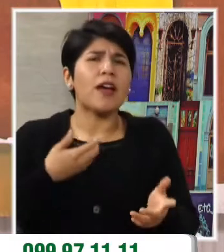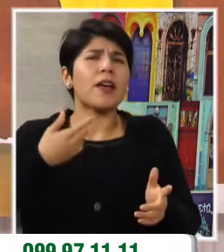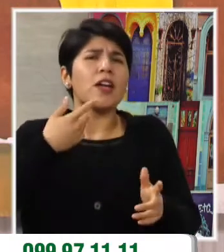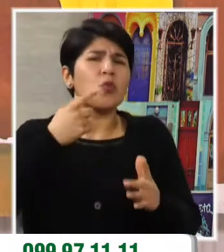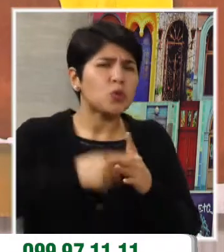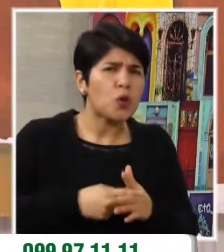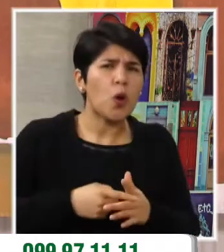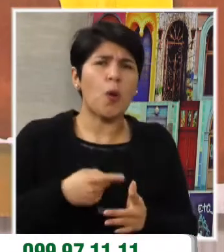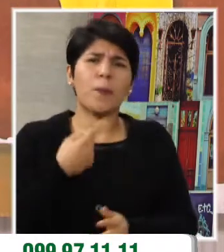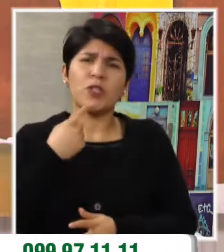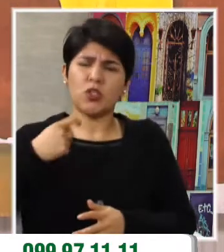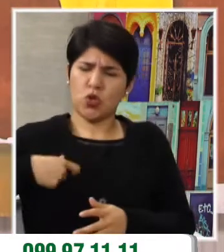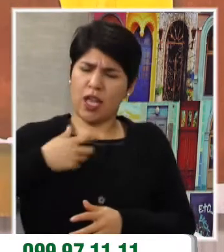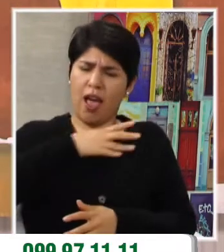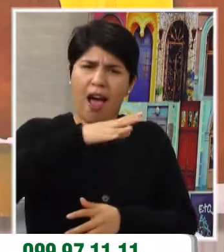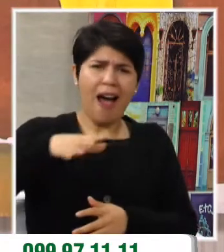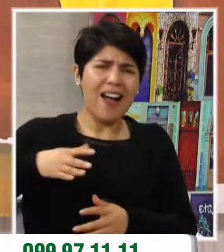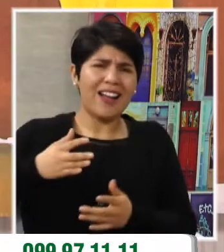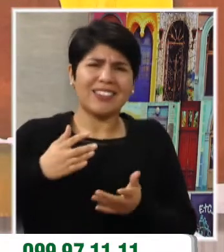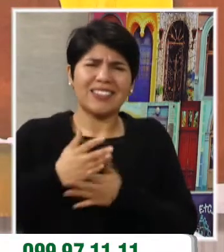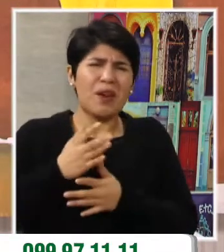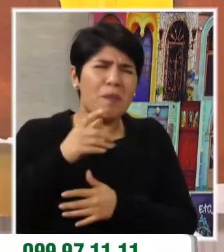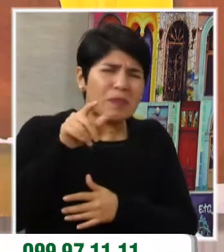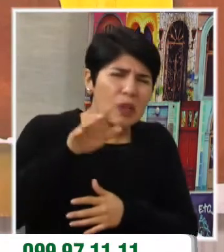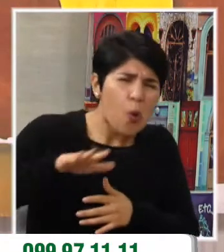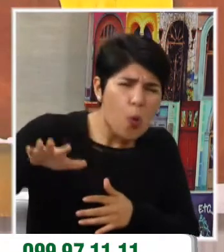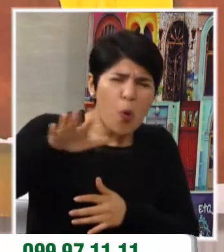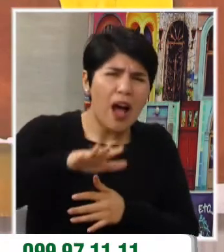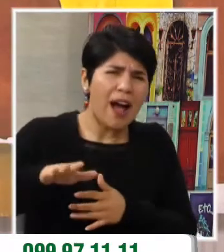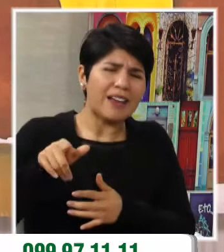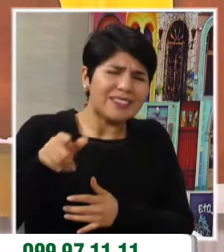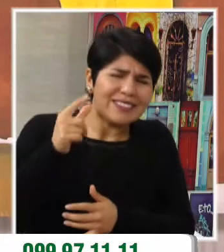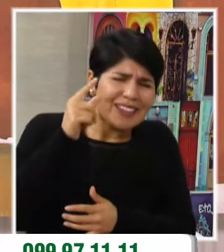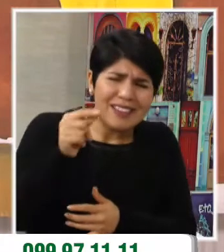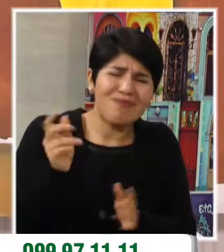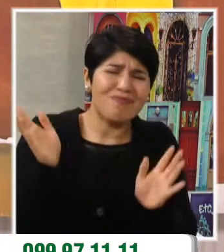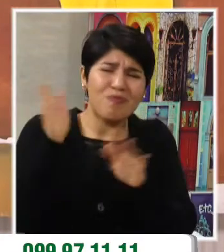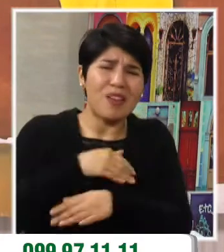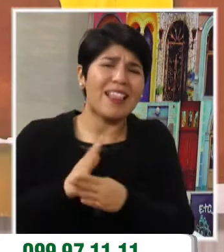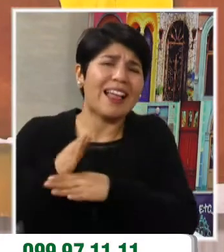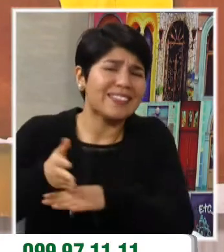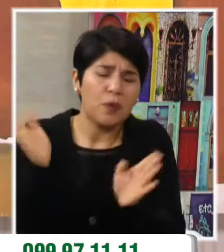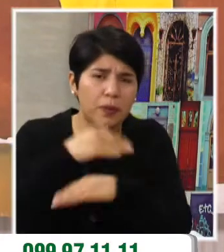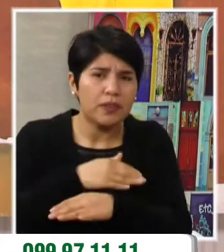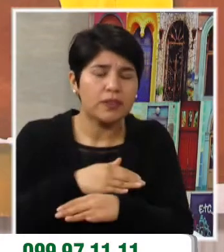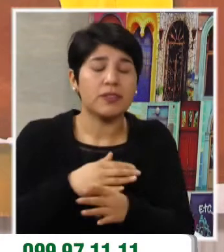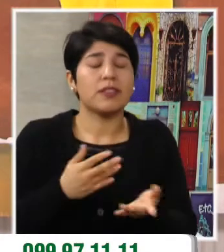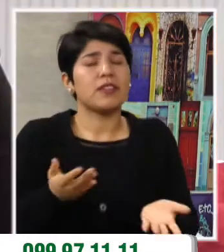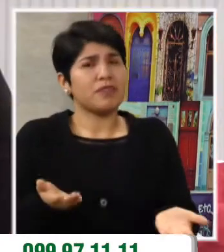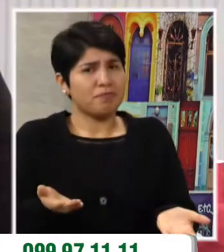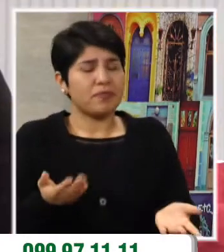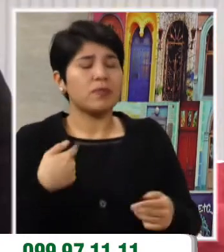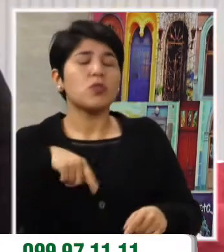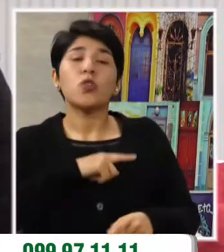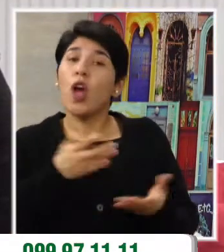como que siempre hay algún rinconcito o algún fondo desde el tarro al que no se puede llegar a nosotros en este momento estamos llegando